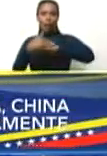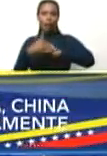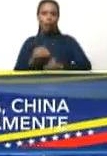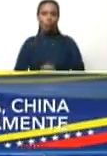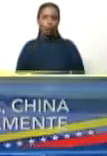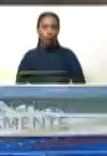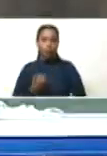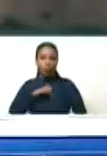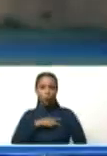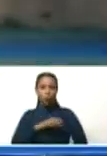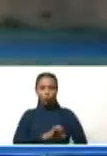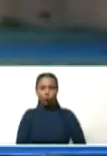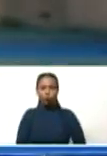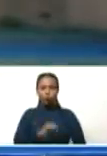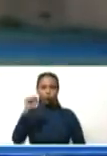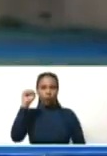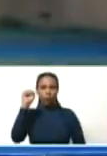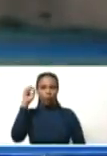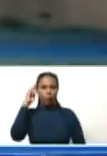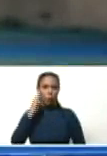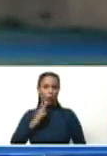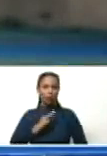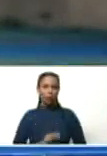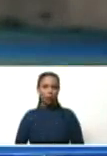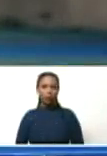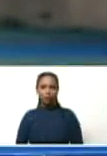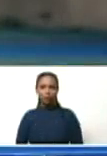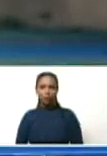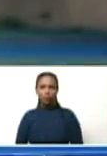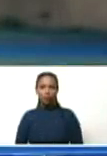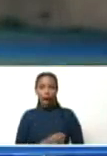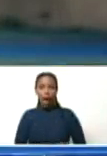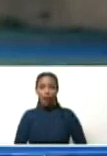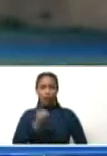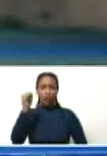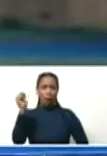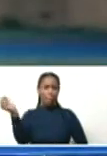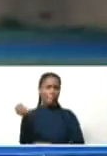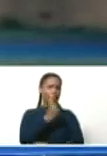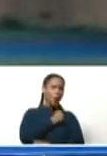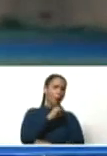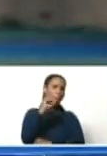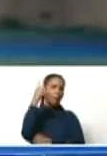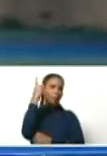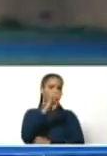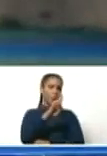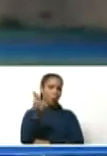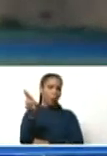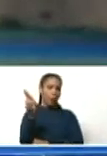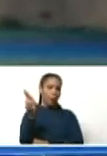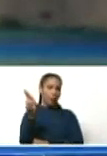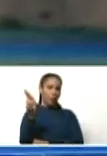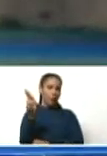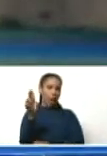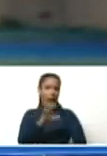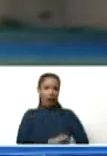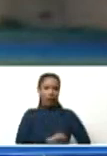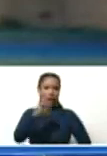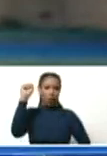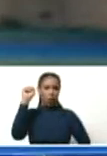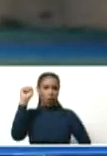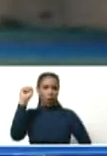de nuestro libertador Simón Bolívar, el libertador derrotado en la Primera República, el libertador derrotado